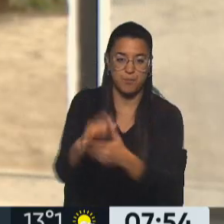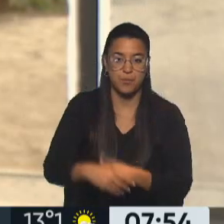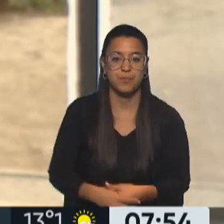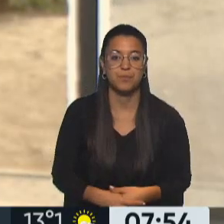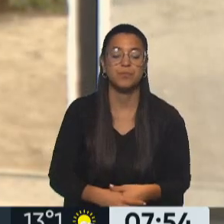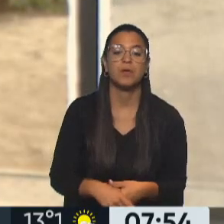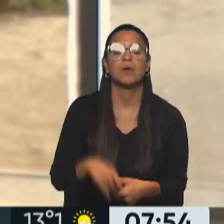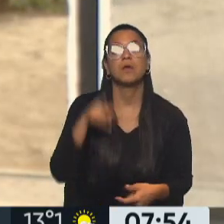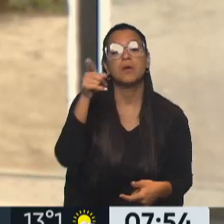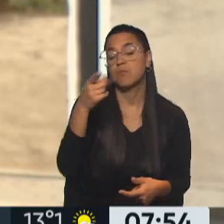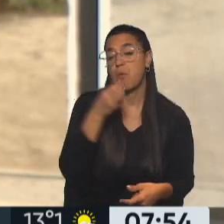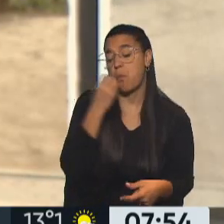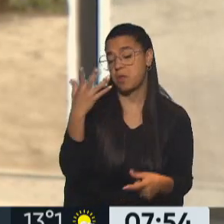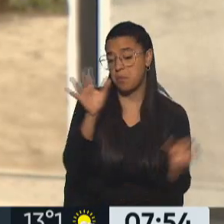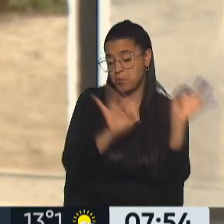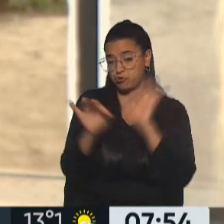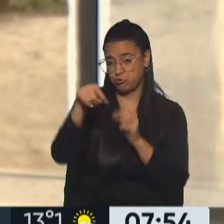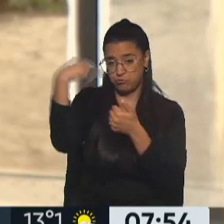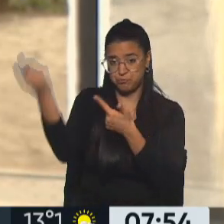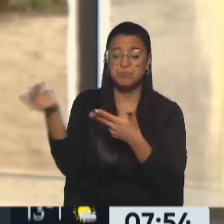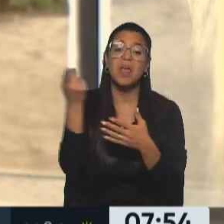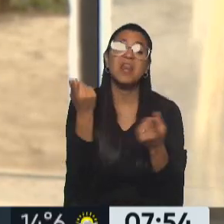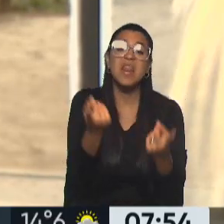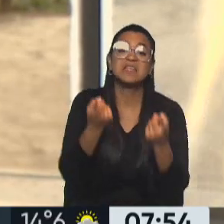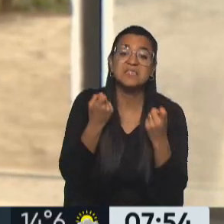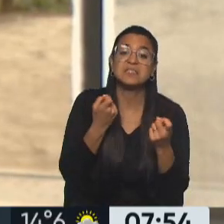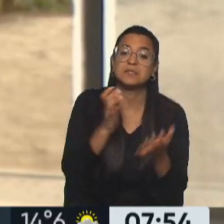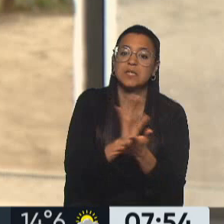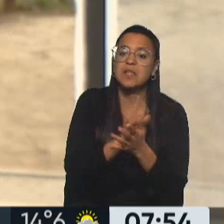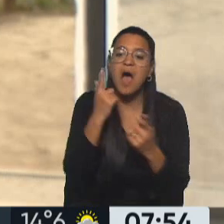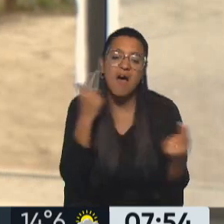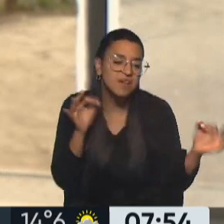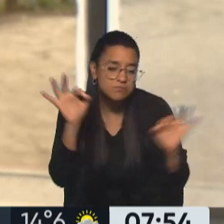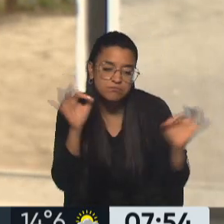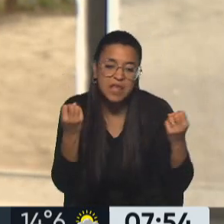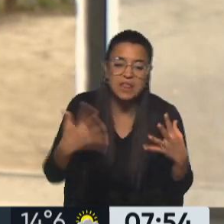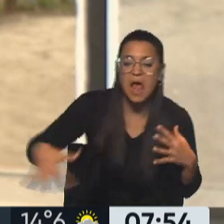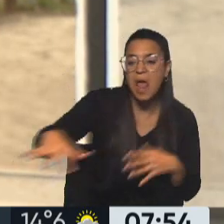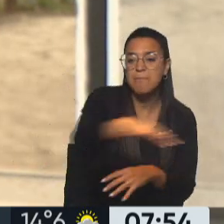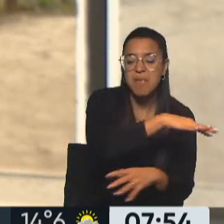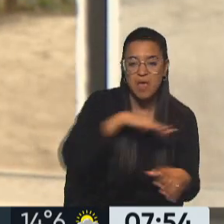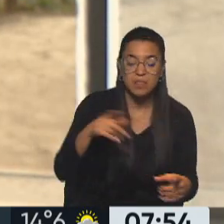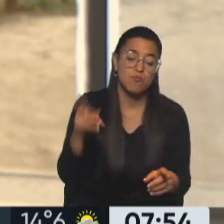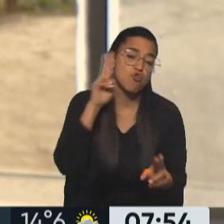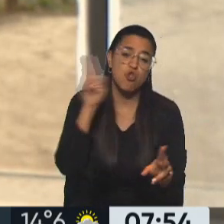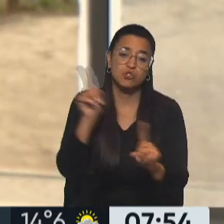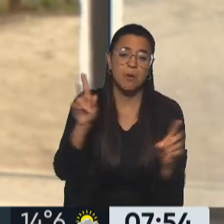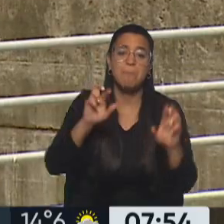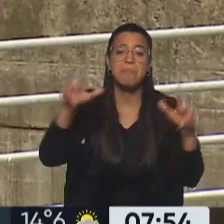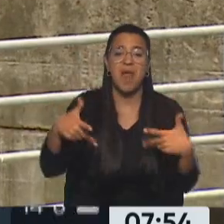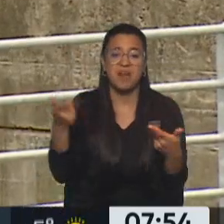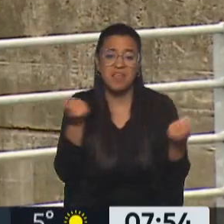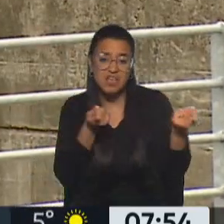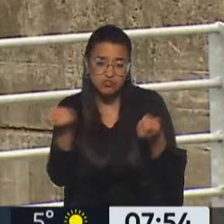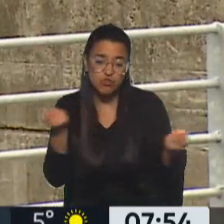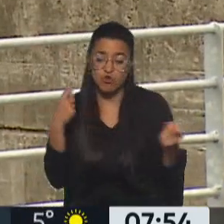de la misma manera que cualquier otro proyecto en cualquier otro sitio necesita tener una evaluación de impacto eso no se hizo y tampoco se respetó el plan de gestión que